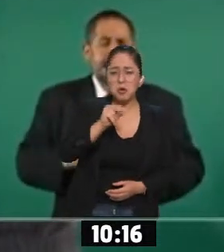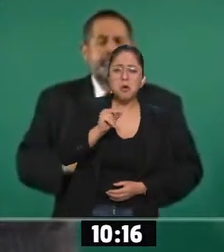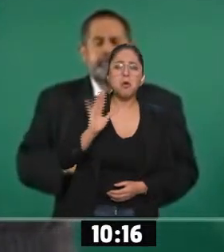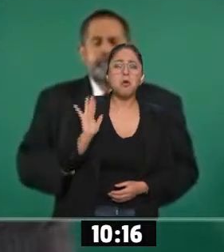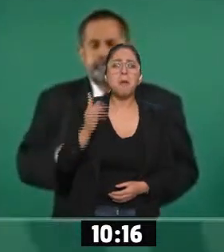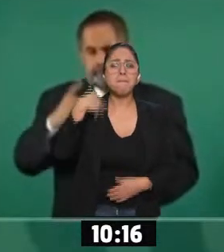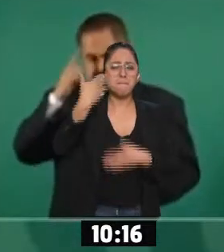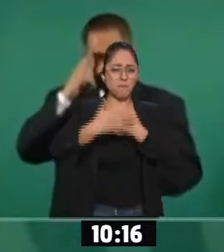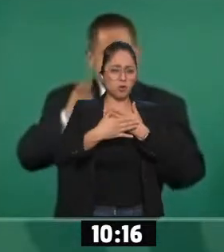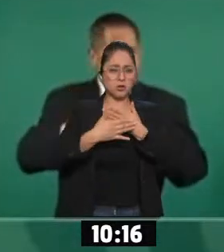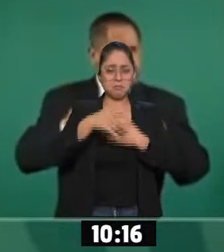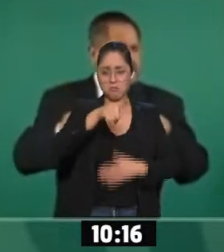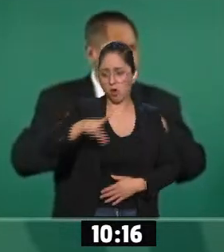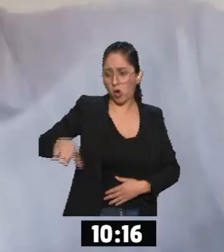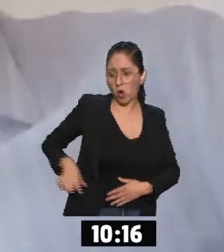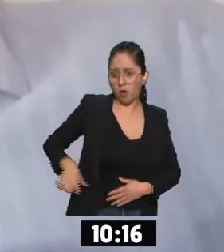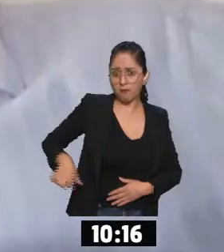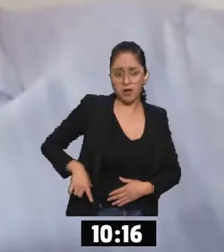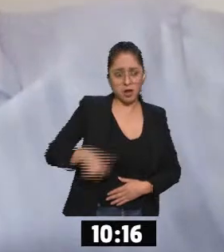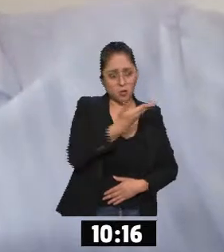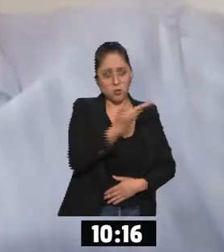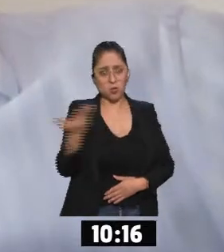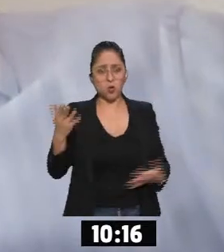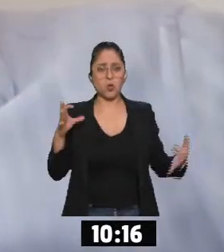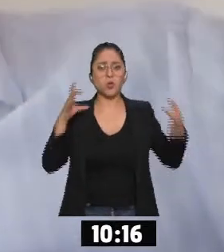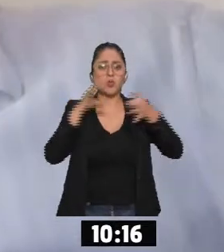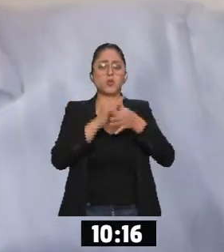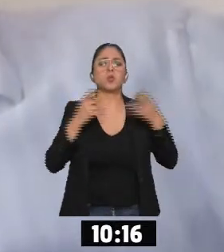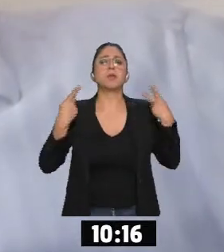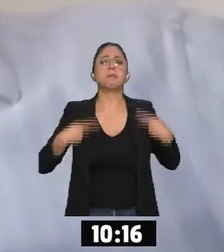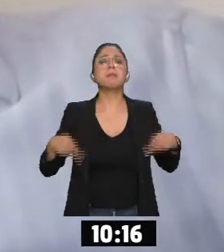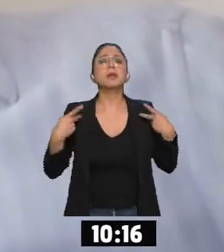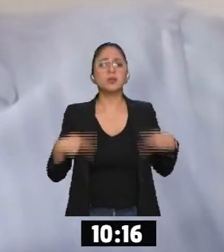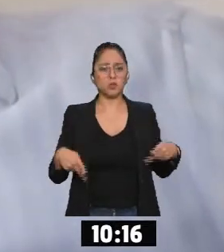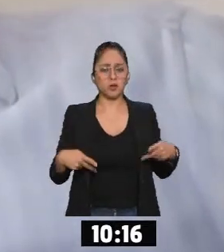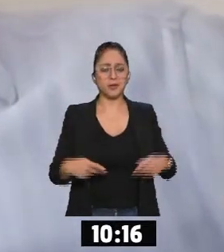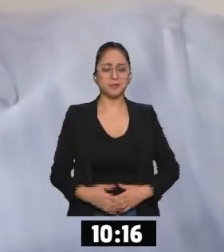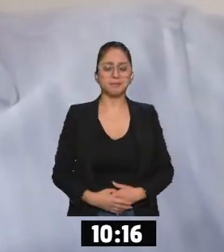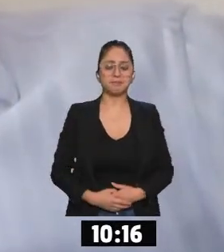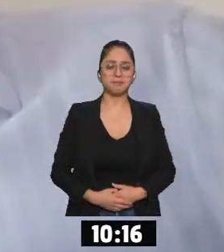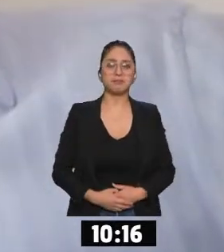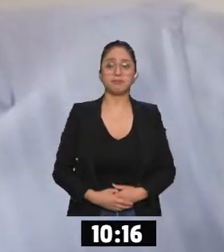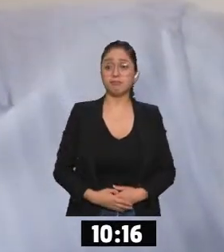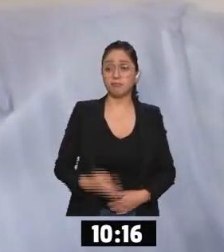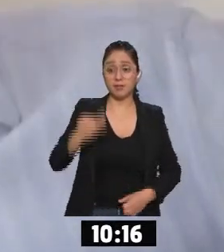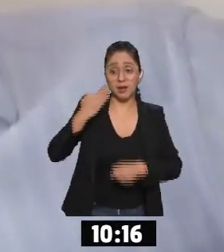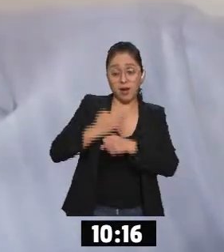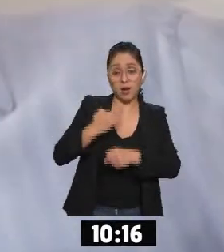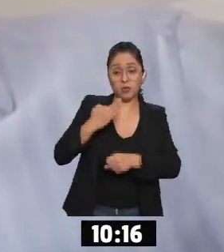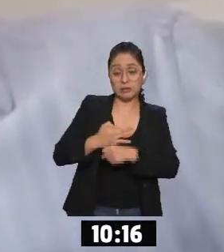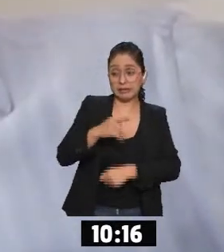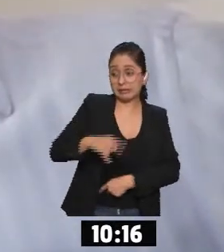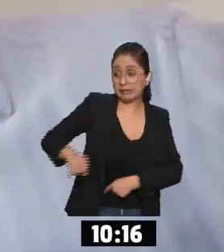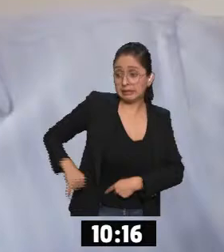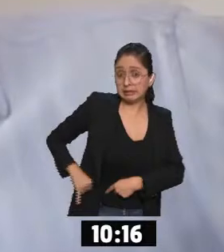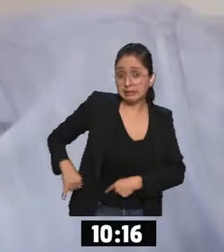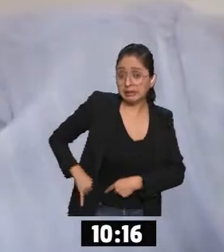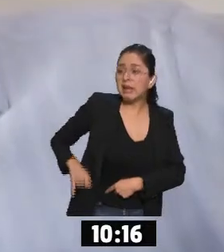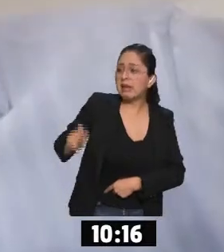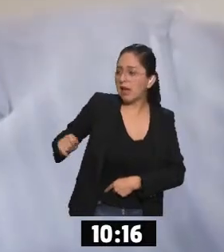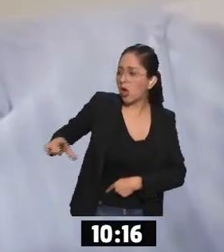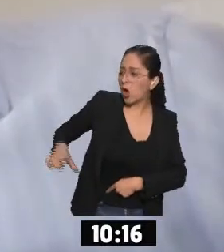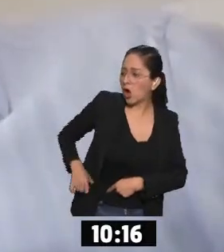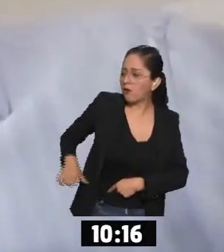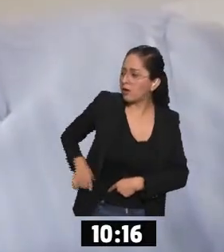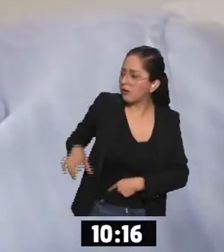de gobernar con la gente. Porque de plano estamos viviendo tiempos interesantes. Hay que gobernar con todos,